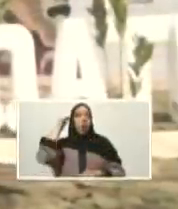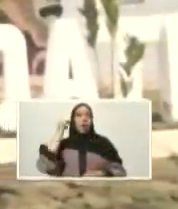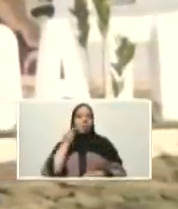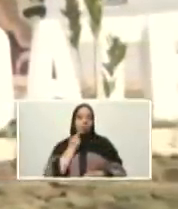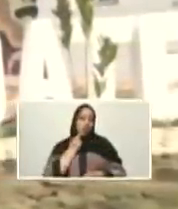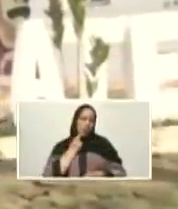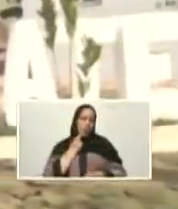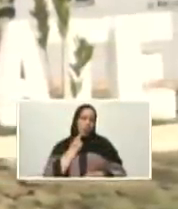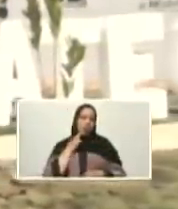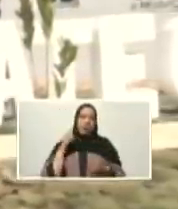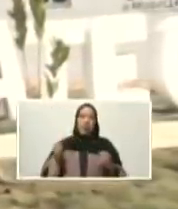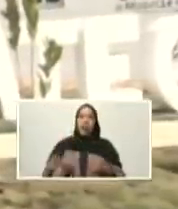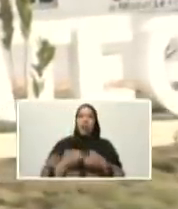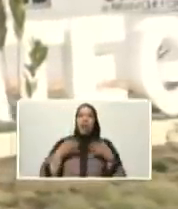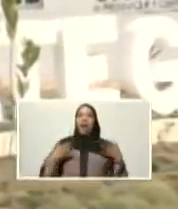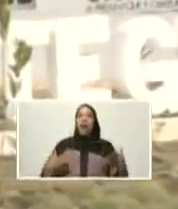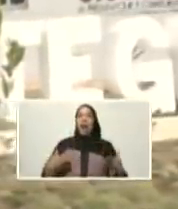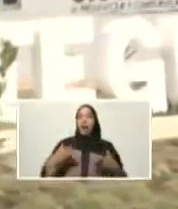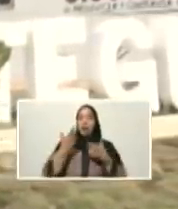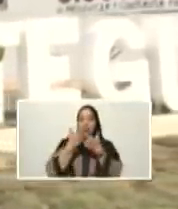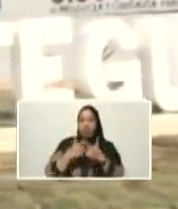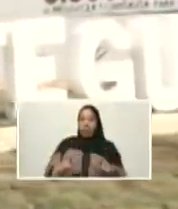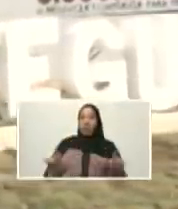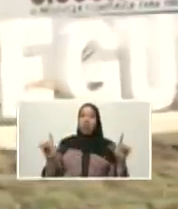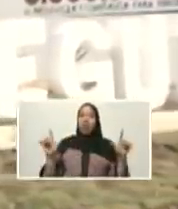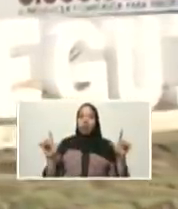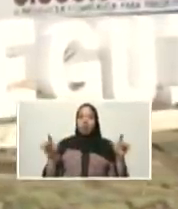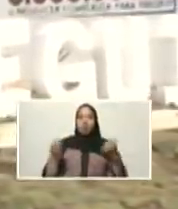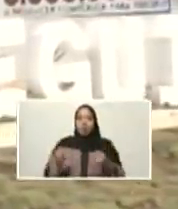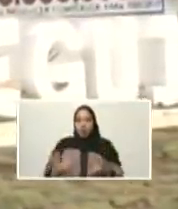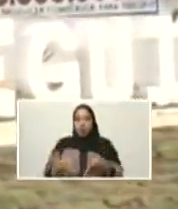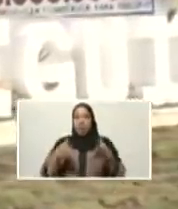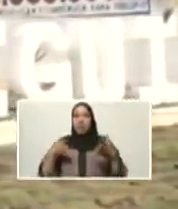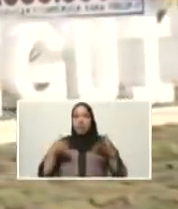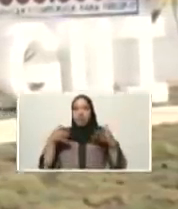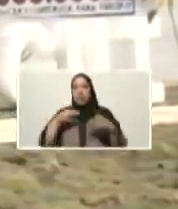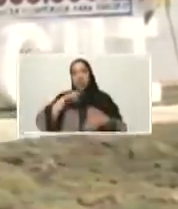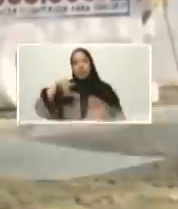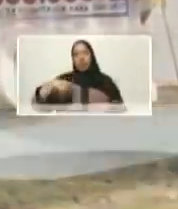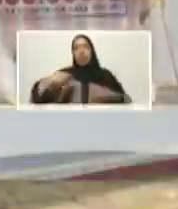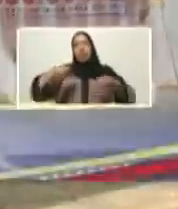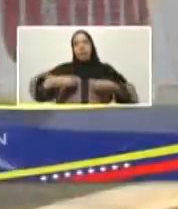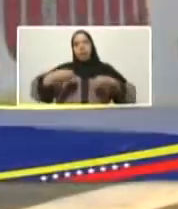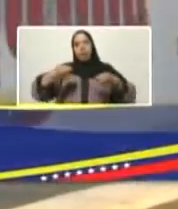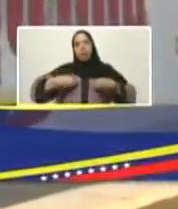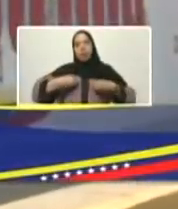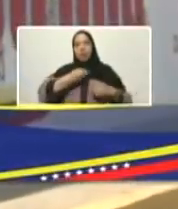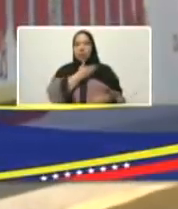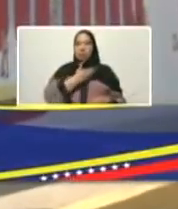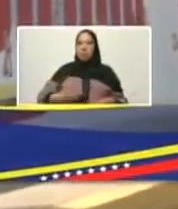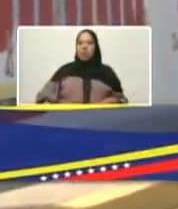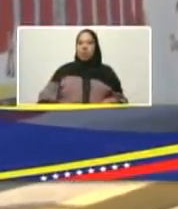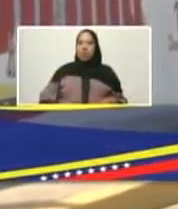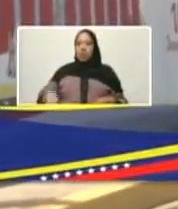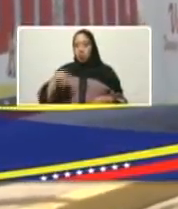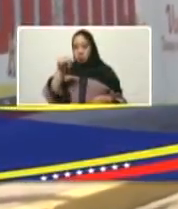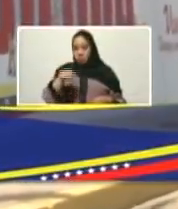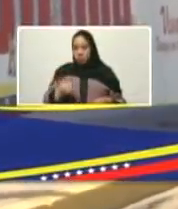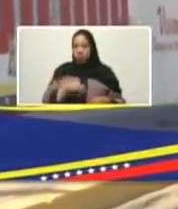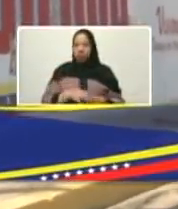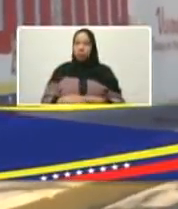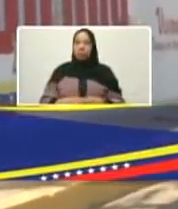nuestro gigante Simón Bolívar en homenaje a la grandeza de quienes dieron su vida presidente el día de hoy